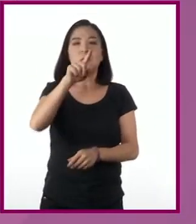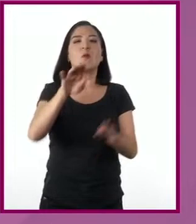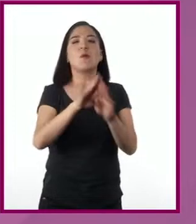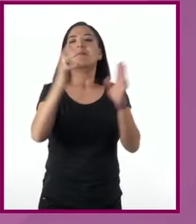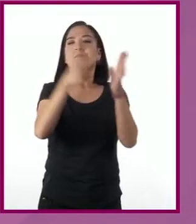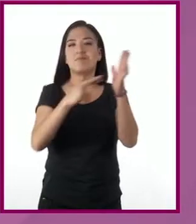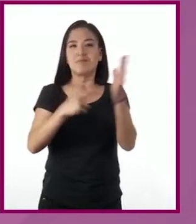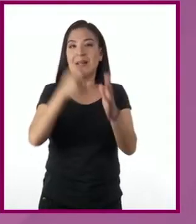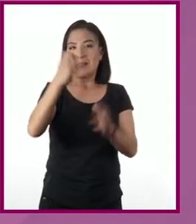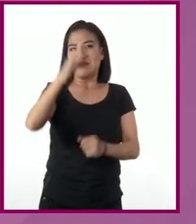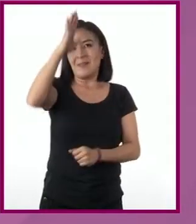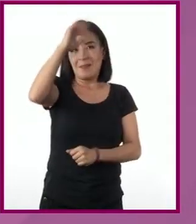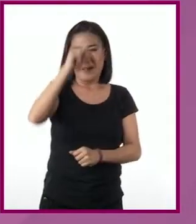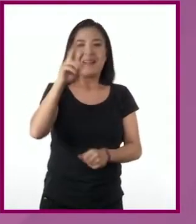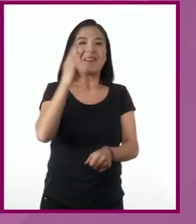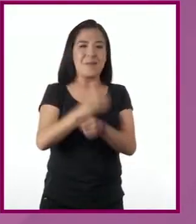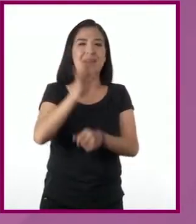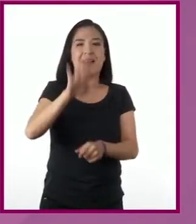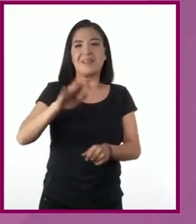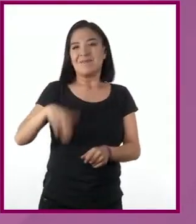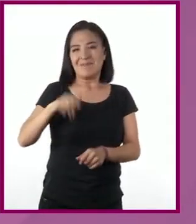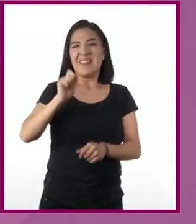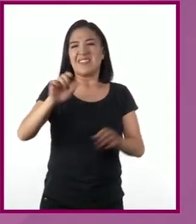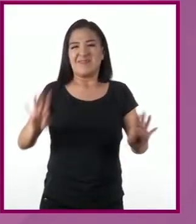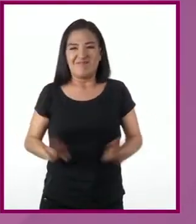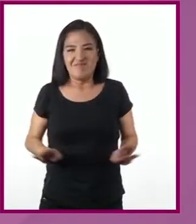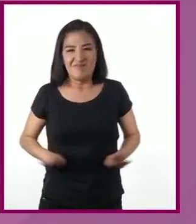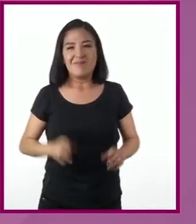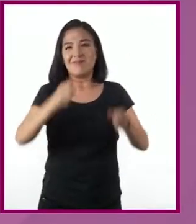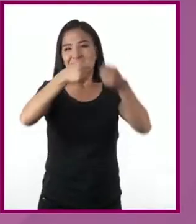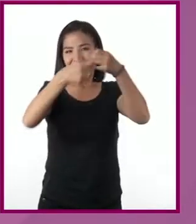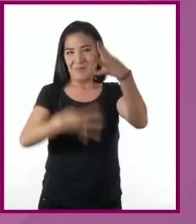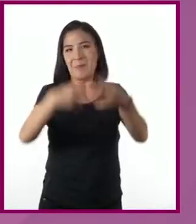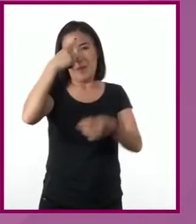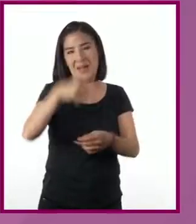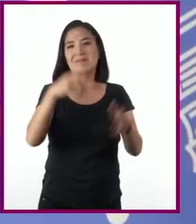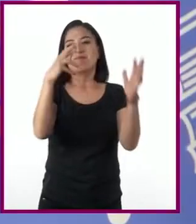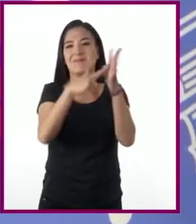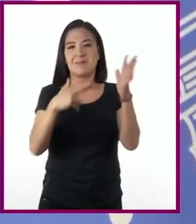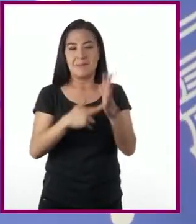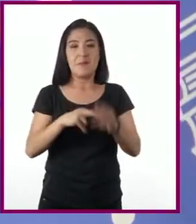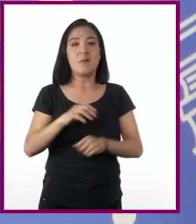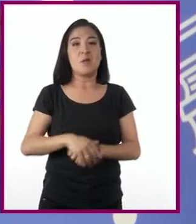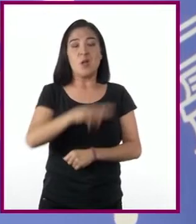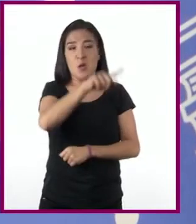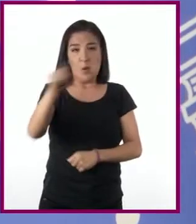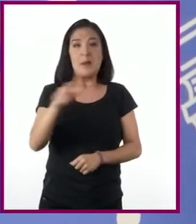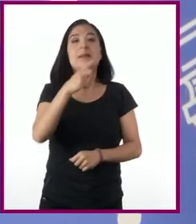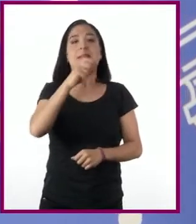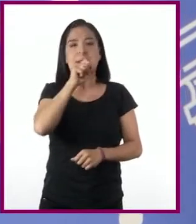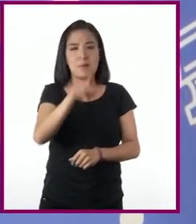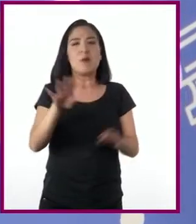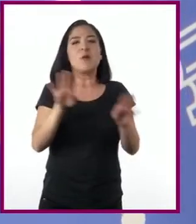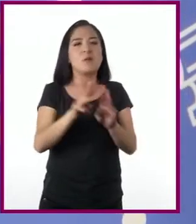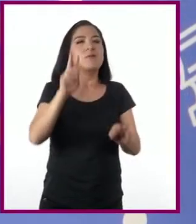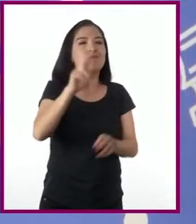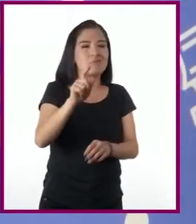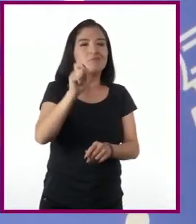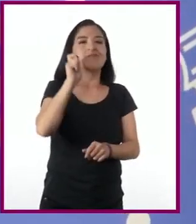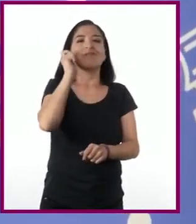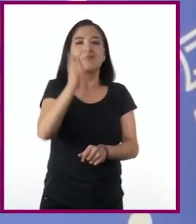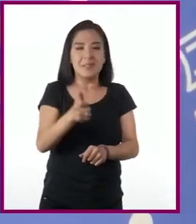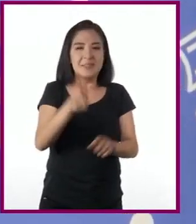reglas de acuerdo con lo que han aprendido sobre las características de los reglamentos? Conviene que tengan presente que es un